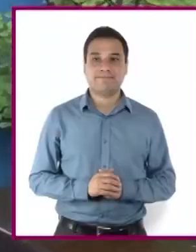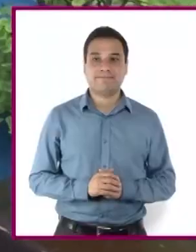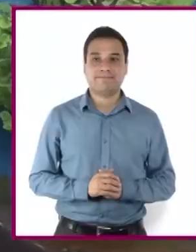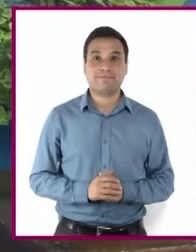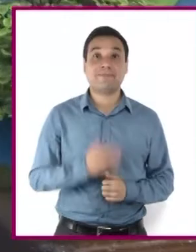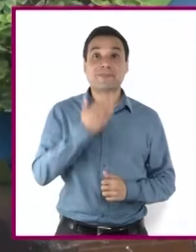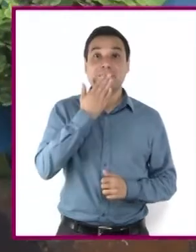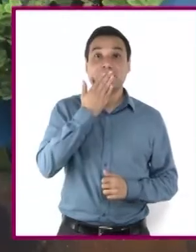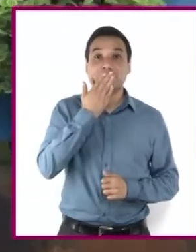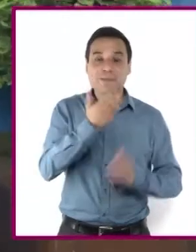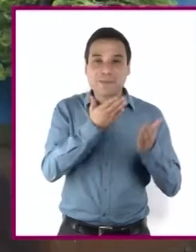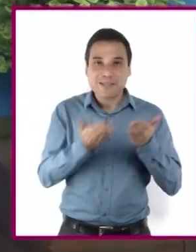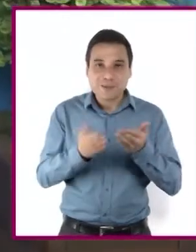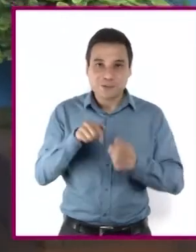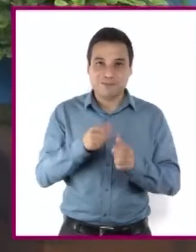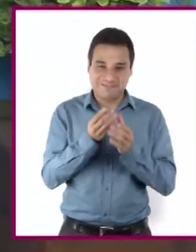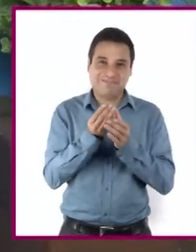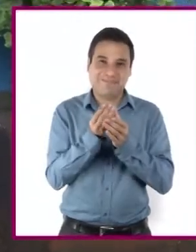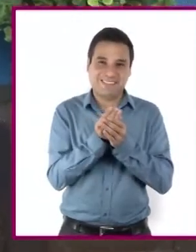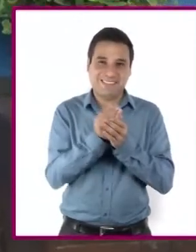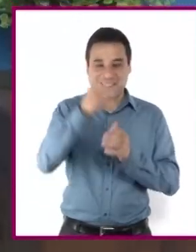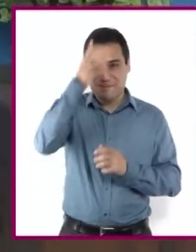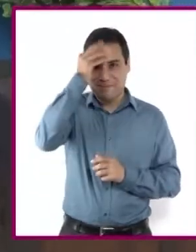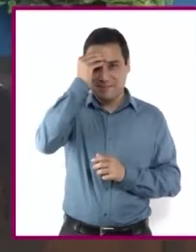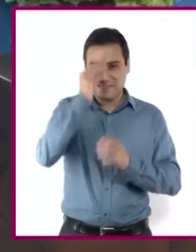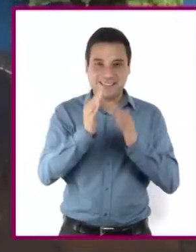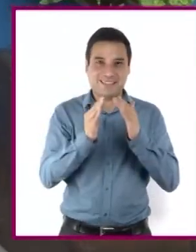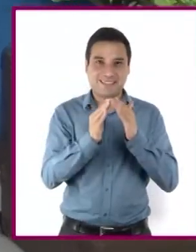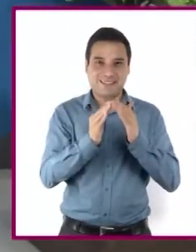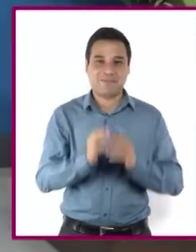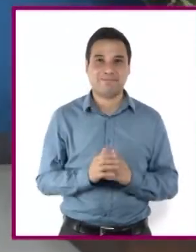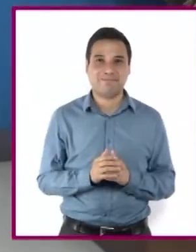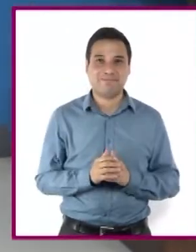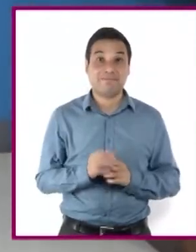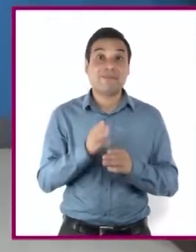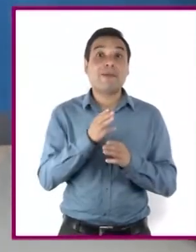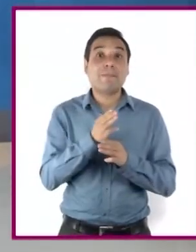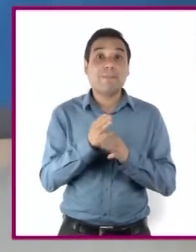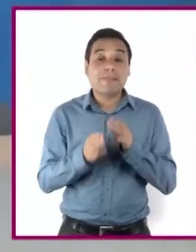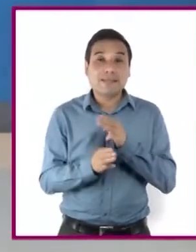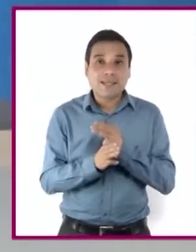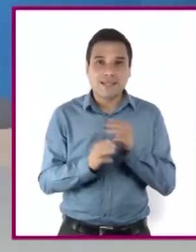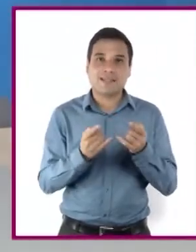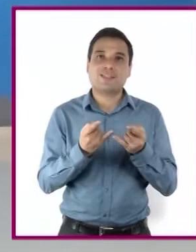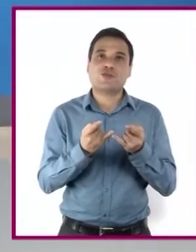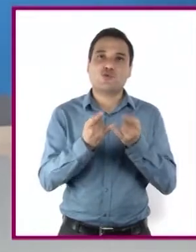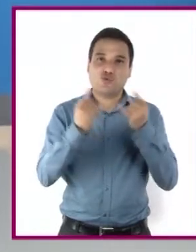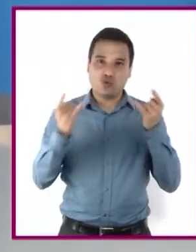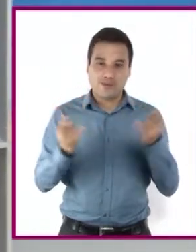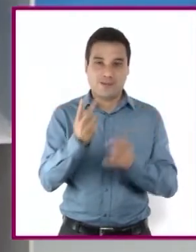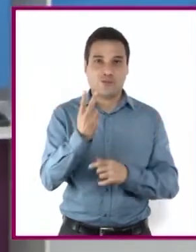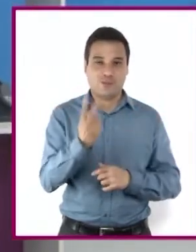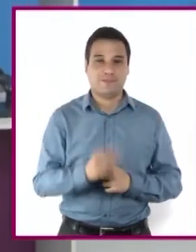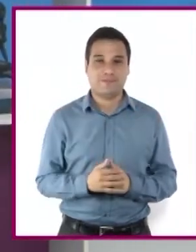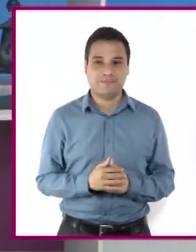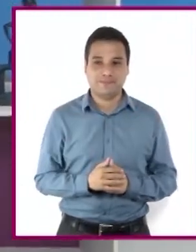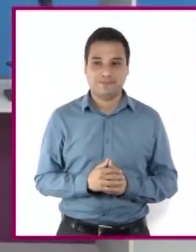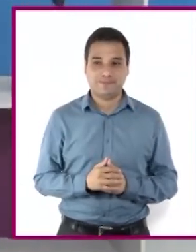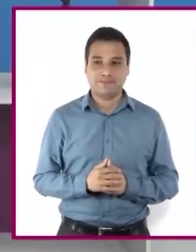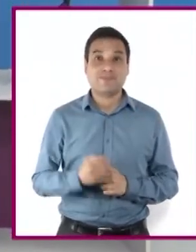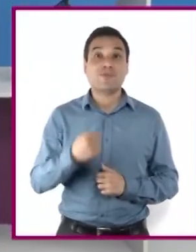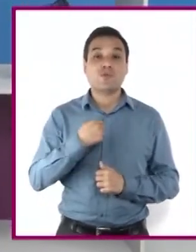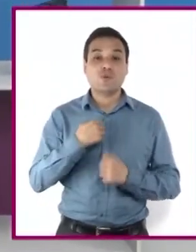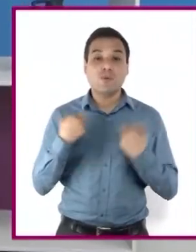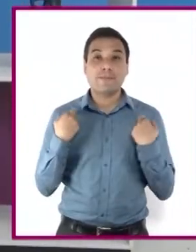Bienvenidas y bienvenidos a una sesión más de Aprende en Casa, correspondiente a la asignatura Historia segundo grado. Soy